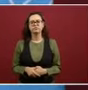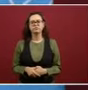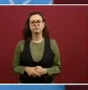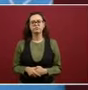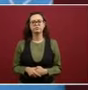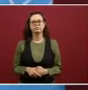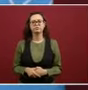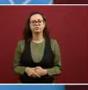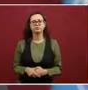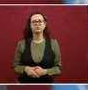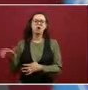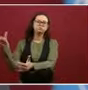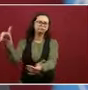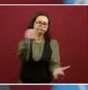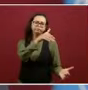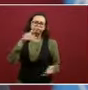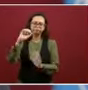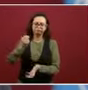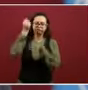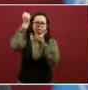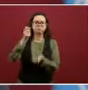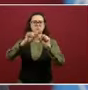principio de progresividad,